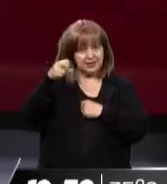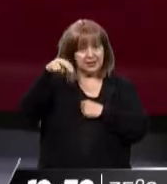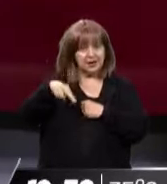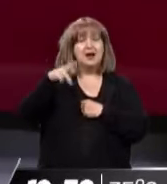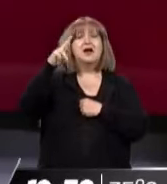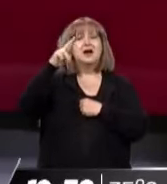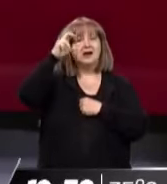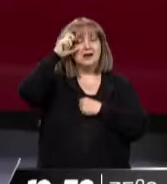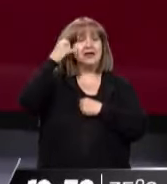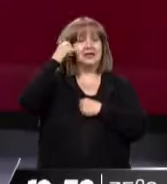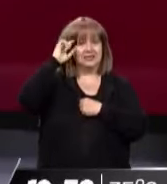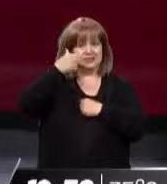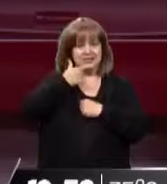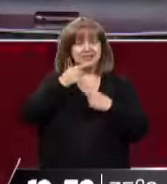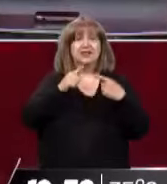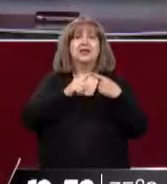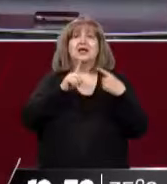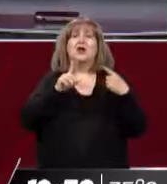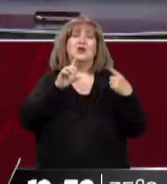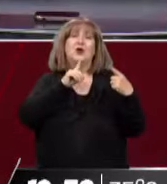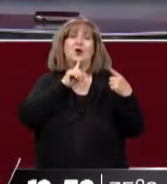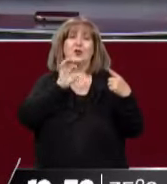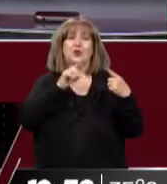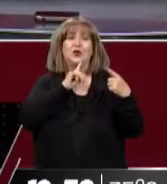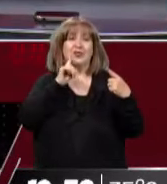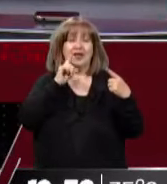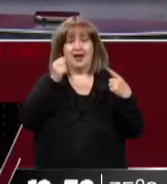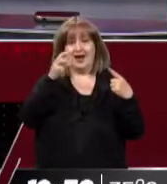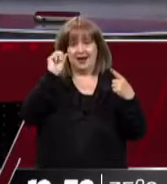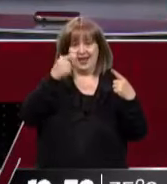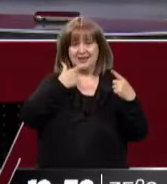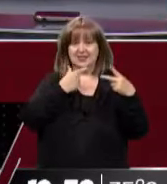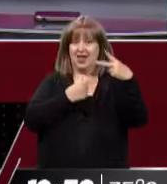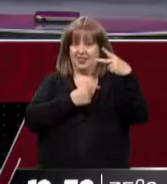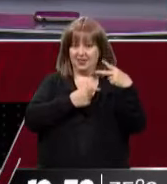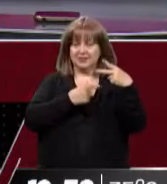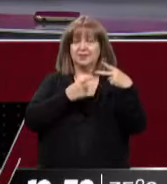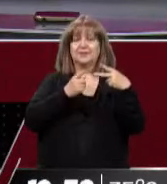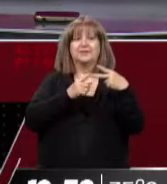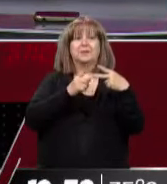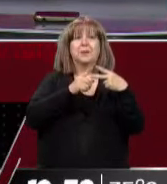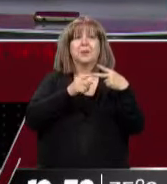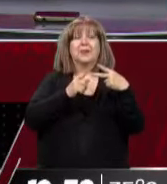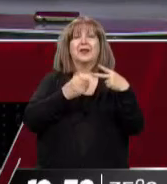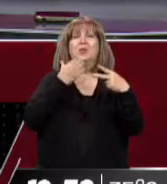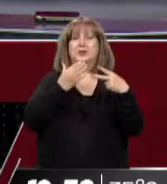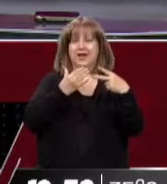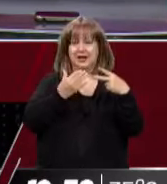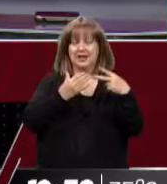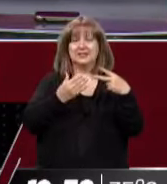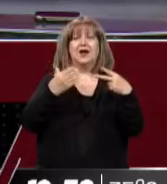y macio histórico lo del Totti Arias Sergio toti Arias a los dos los saludos entiendo que están allí bien acompañados con oscarcito campe aquí le agradezco